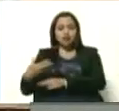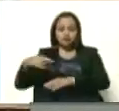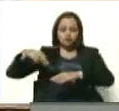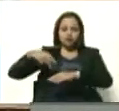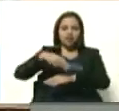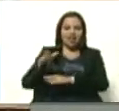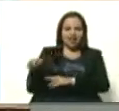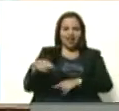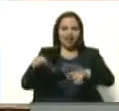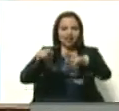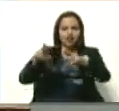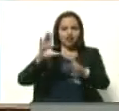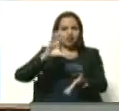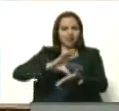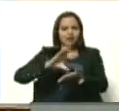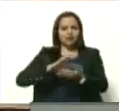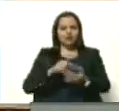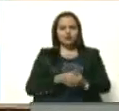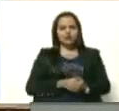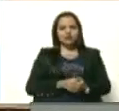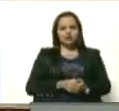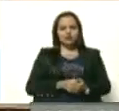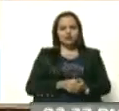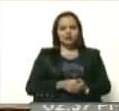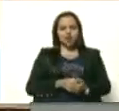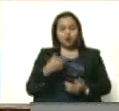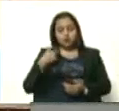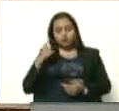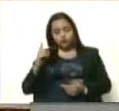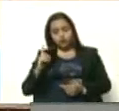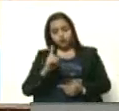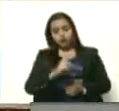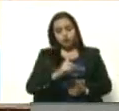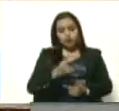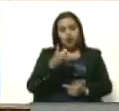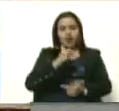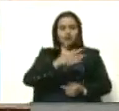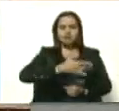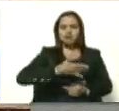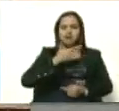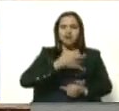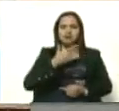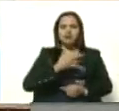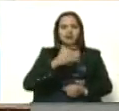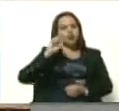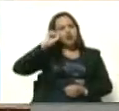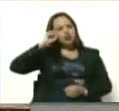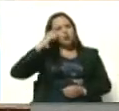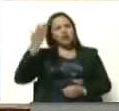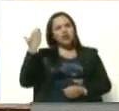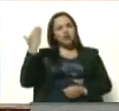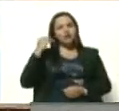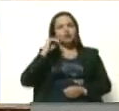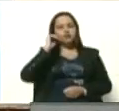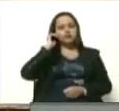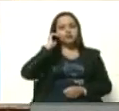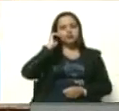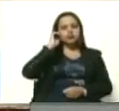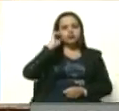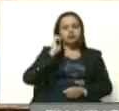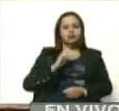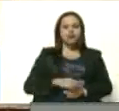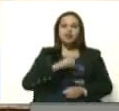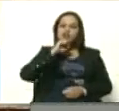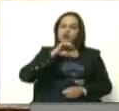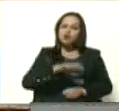capital, de inmediato lo lleva uno a la nostalgia, al recuerdo, a las vivencias,